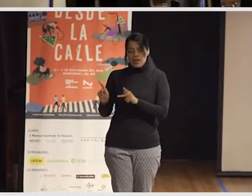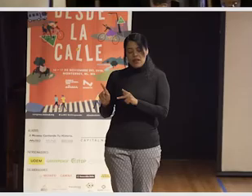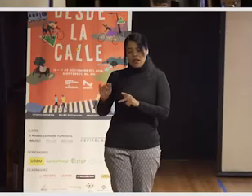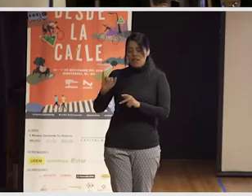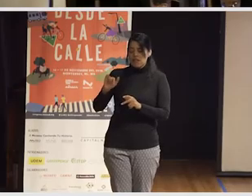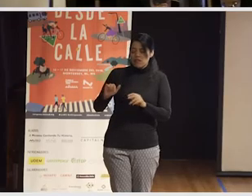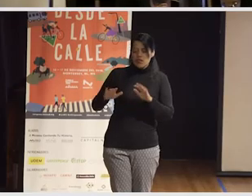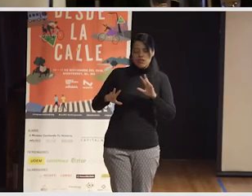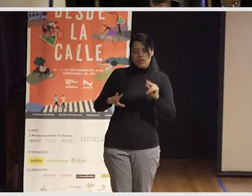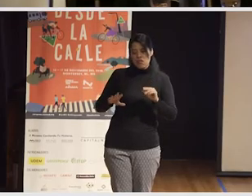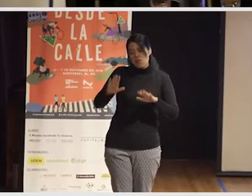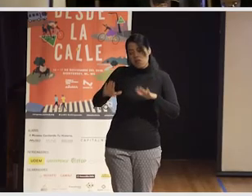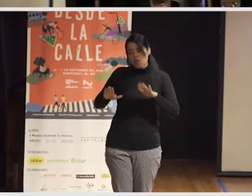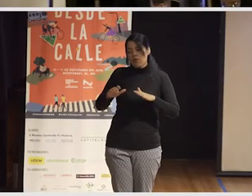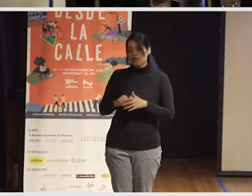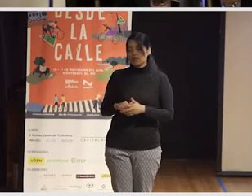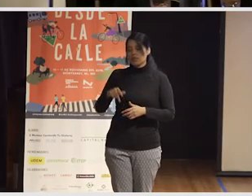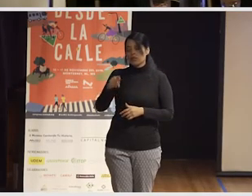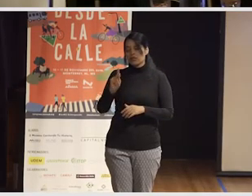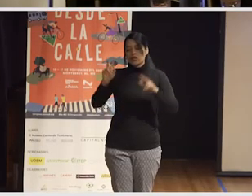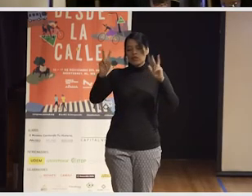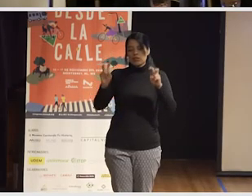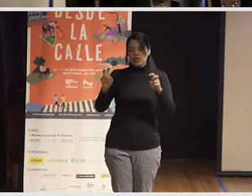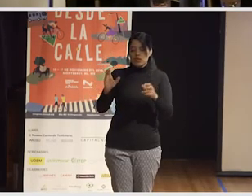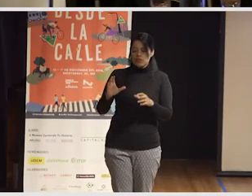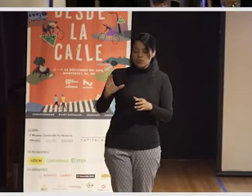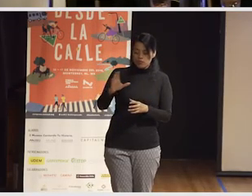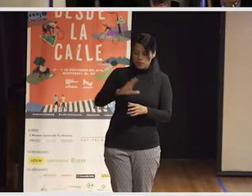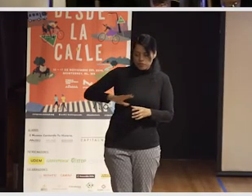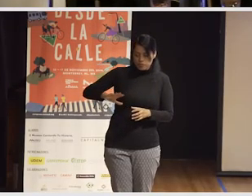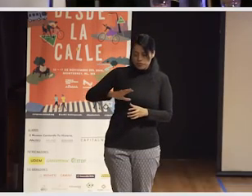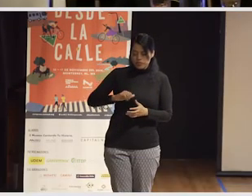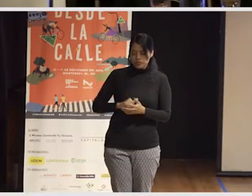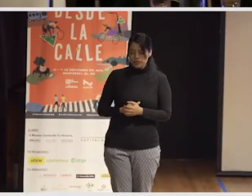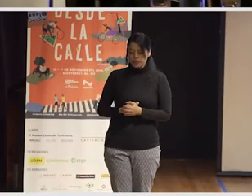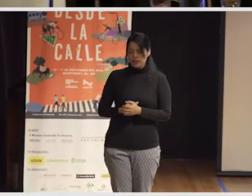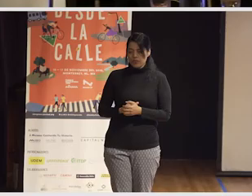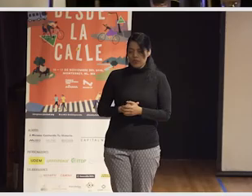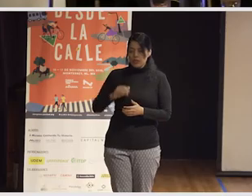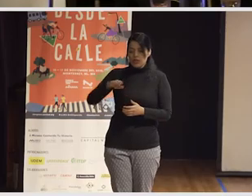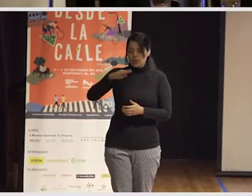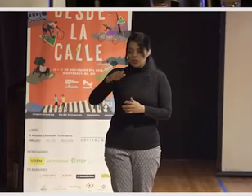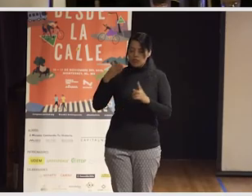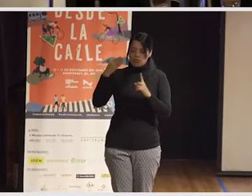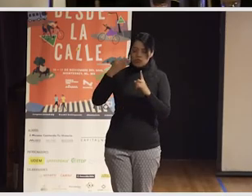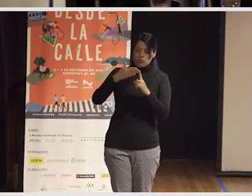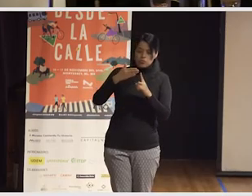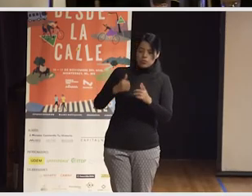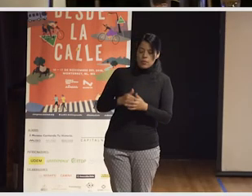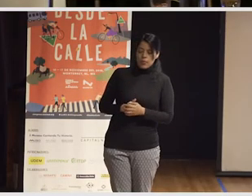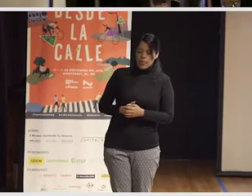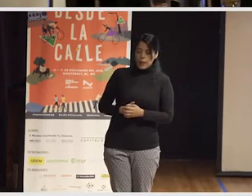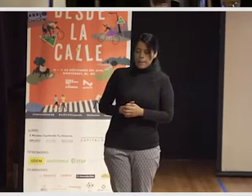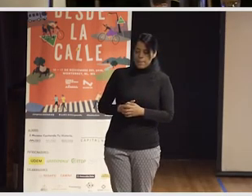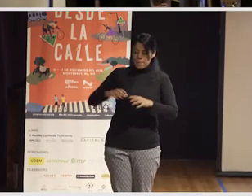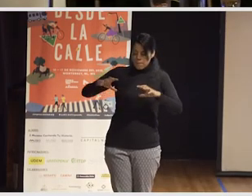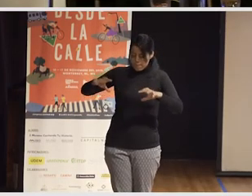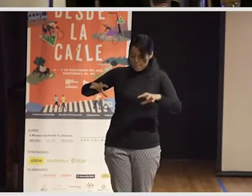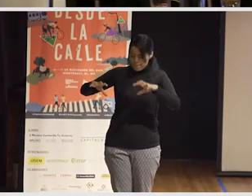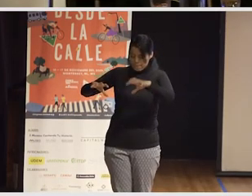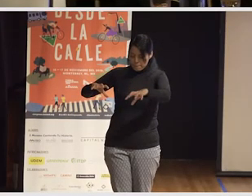planeada y uno de estos temas por ejemplo la zona metropolitana de morelia pues lo que se buscó fue con urbar